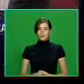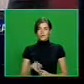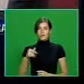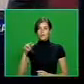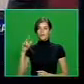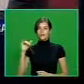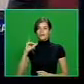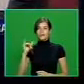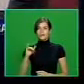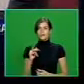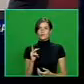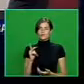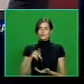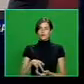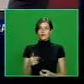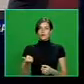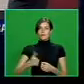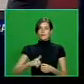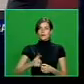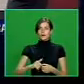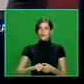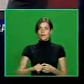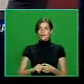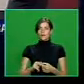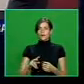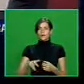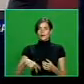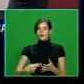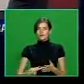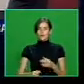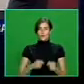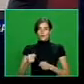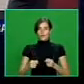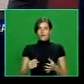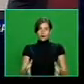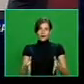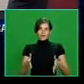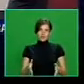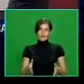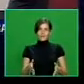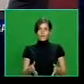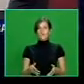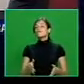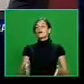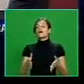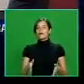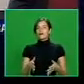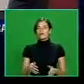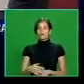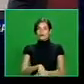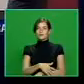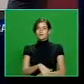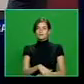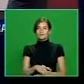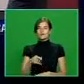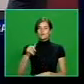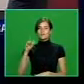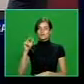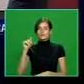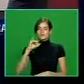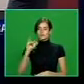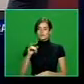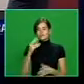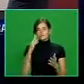llegó a maracaivo cayendo corriendo y ganando va ganando de calle Pérez Pirela